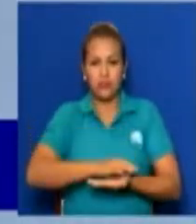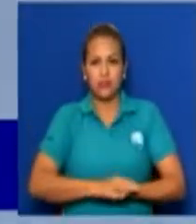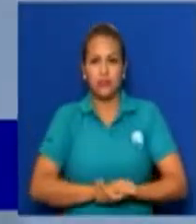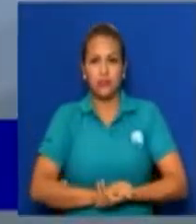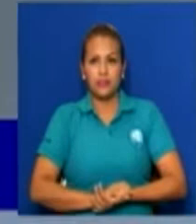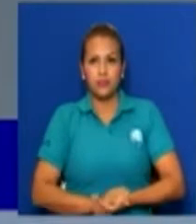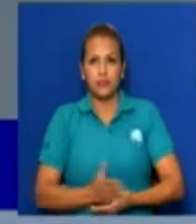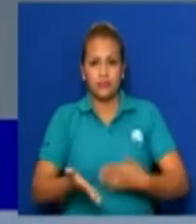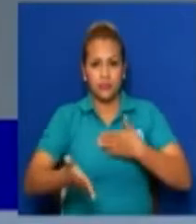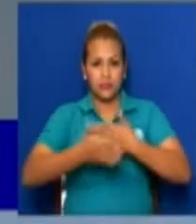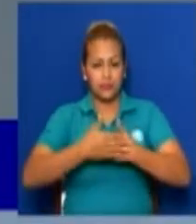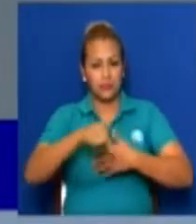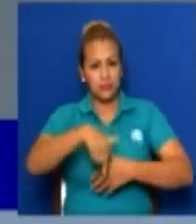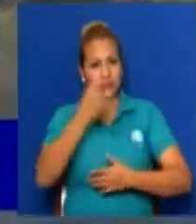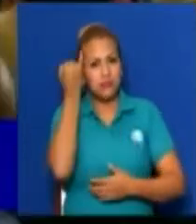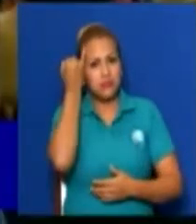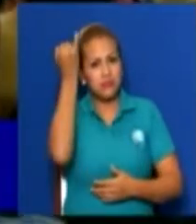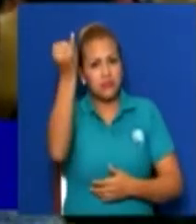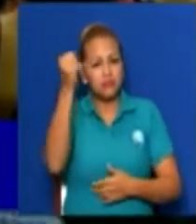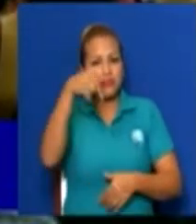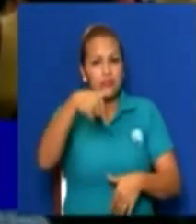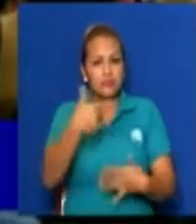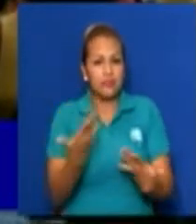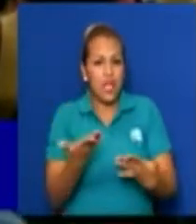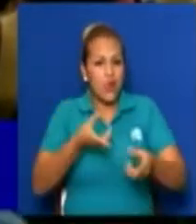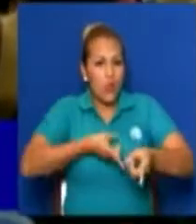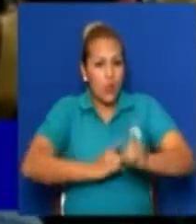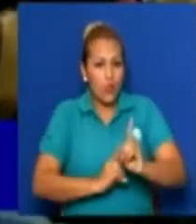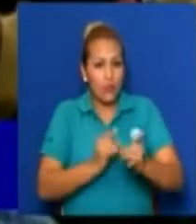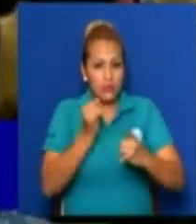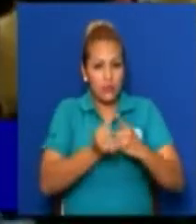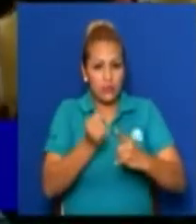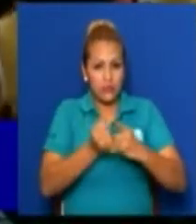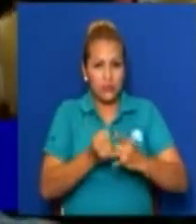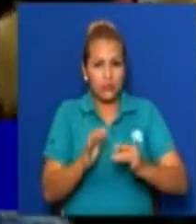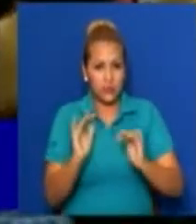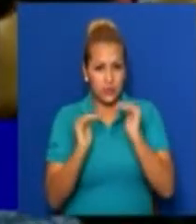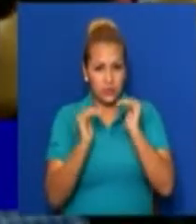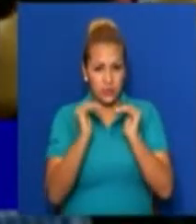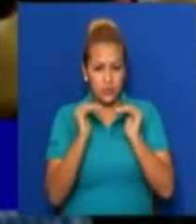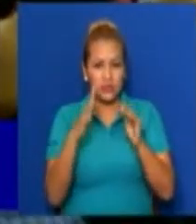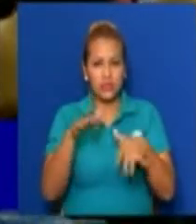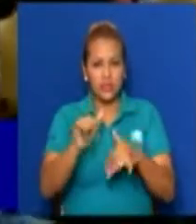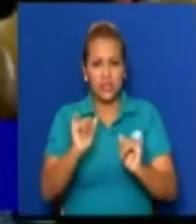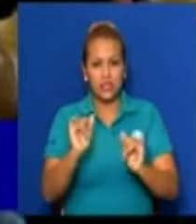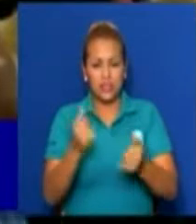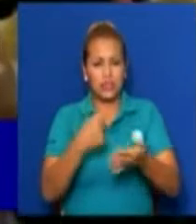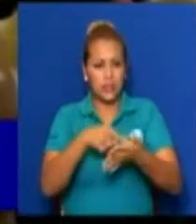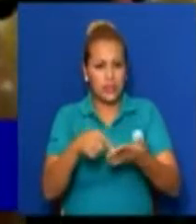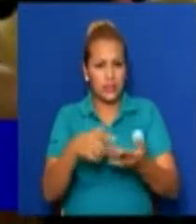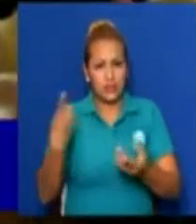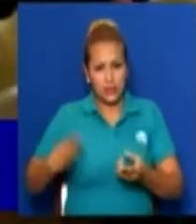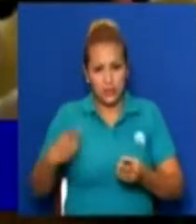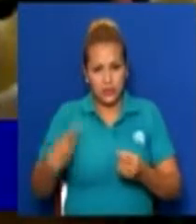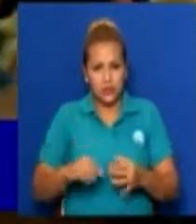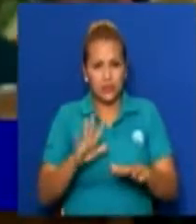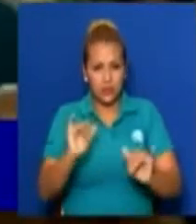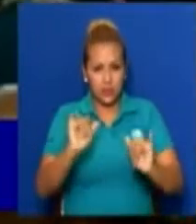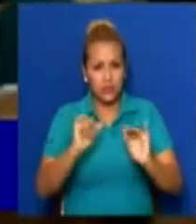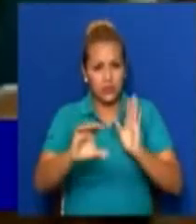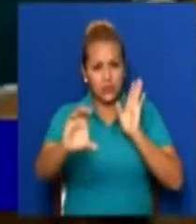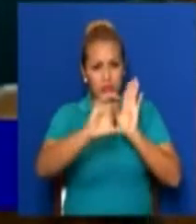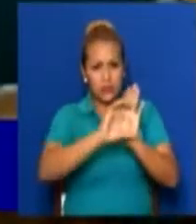Cerramos entonces la idea de que la igualdad y la equidad son preceptos, conceptos y derechos establecidos en